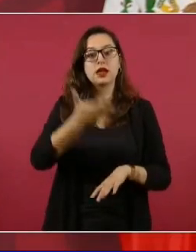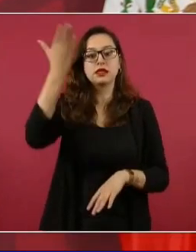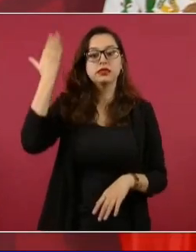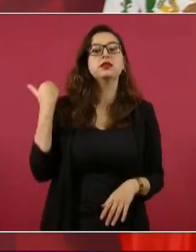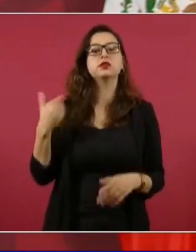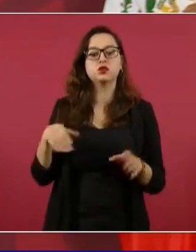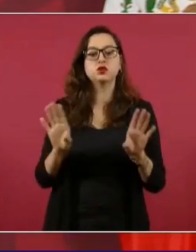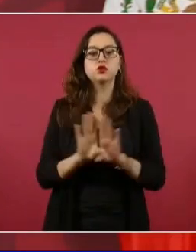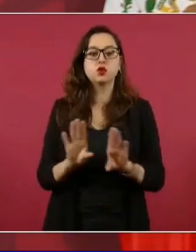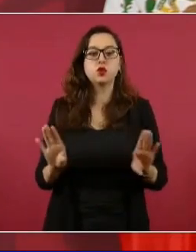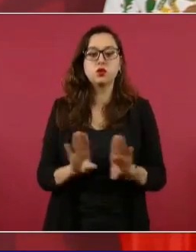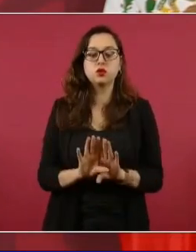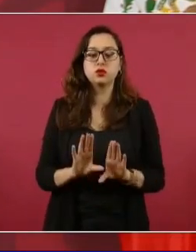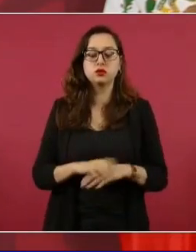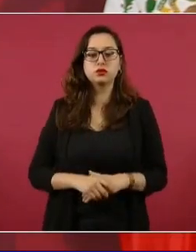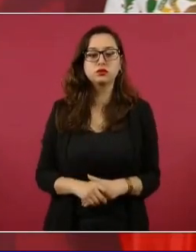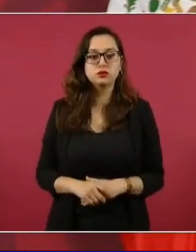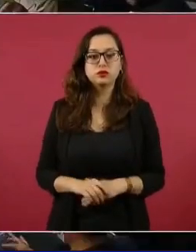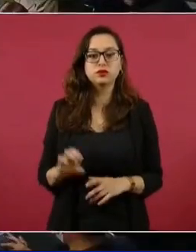Decían,